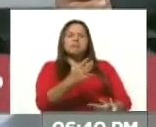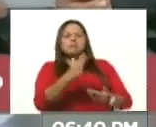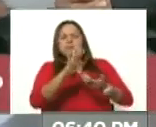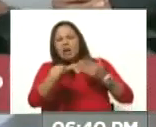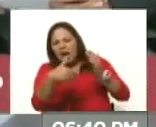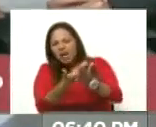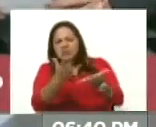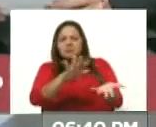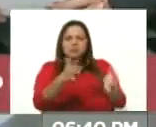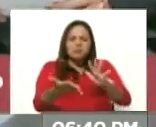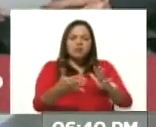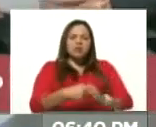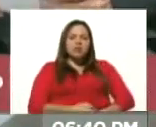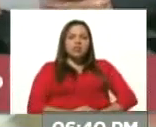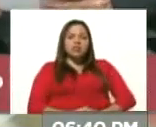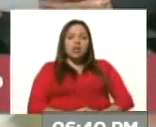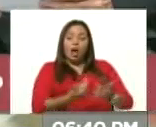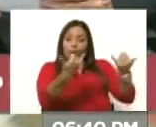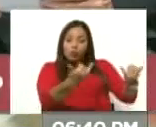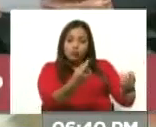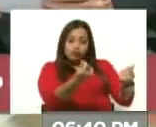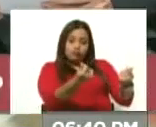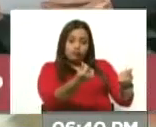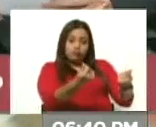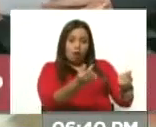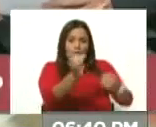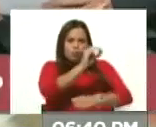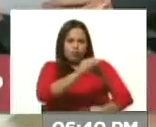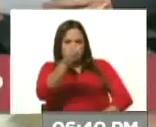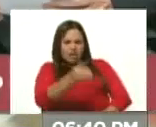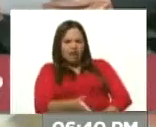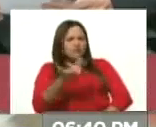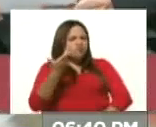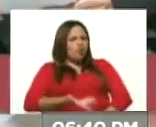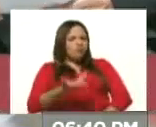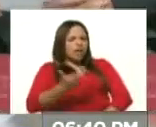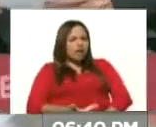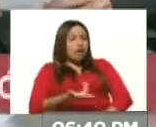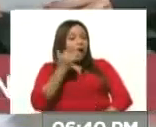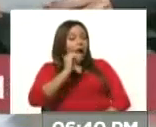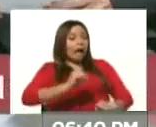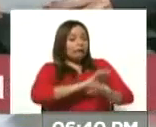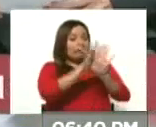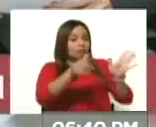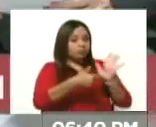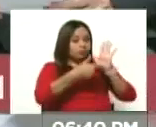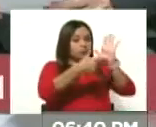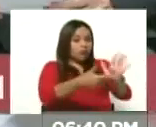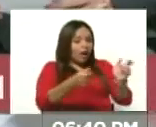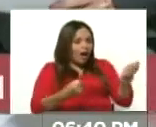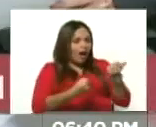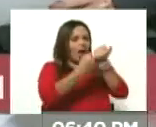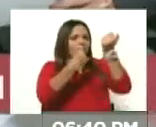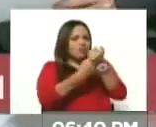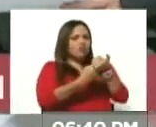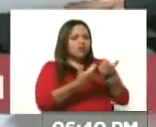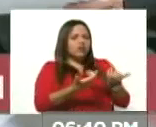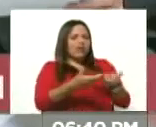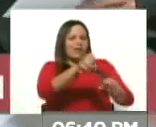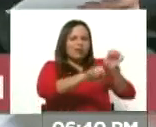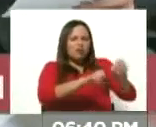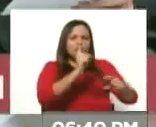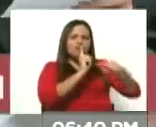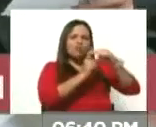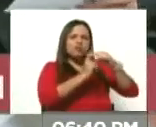situación económica es un porcentaje bien importante muy contundente que revela un respaldo mayor una evaluación